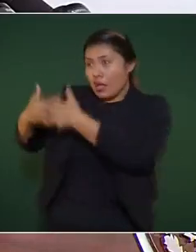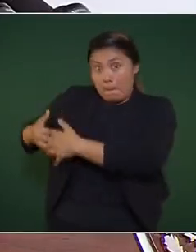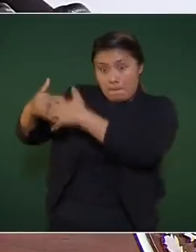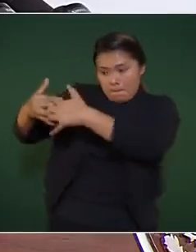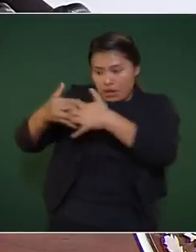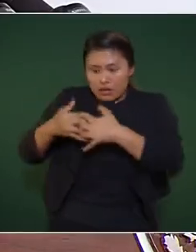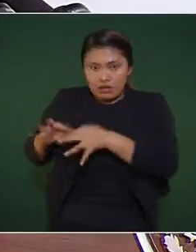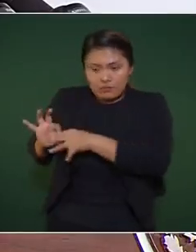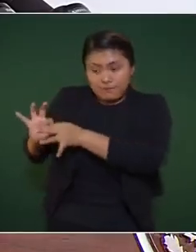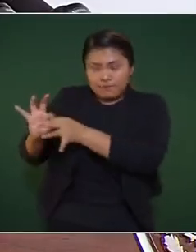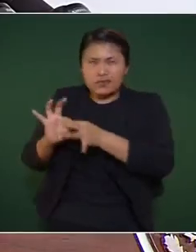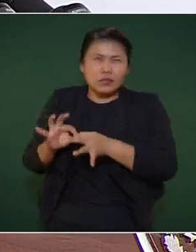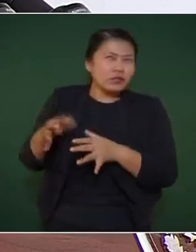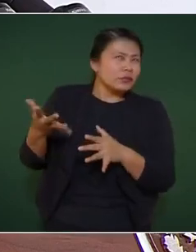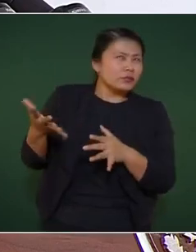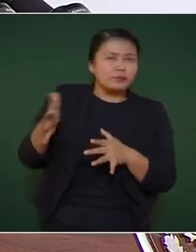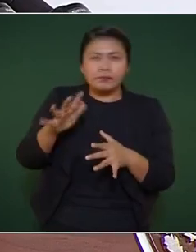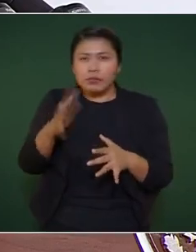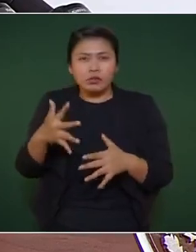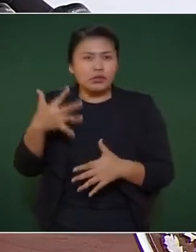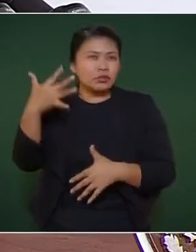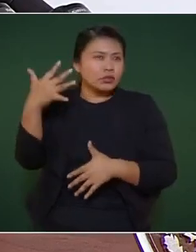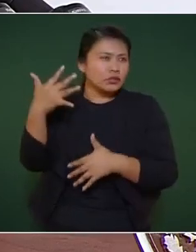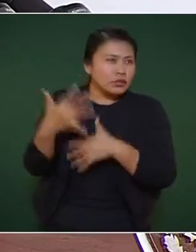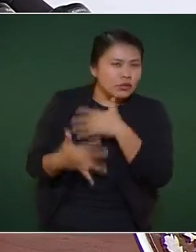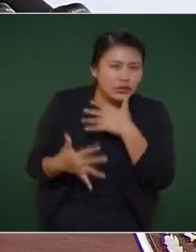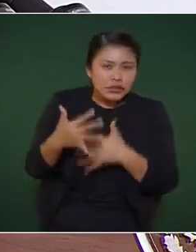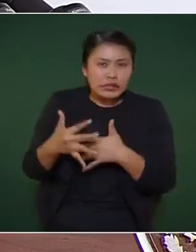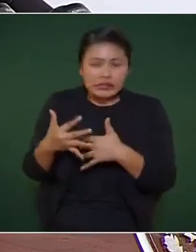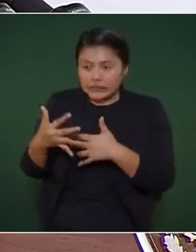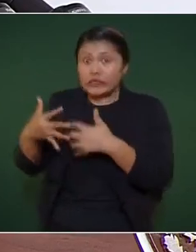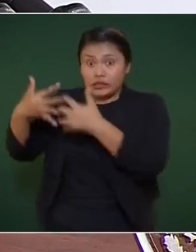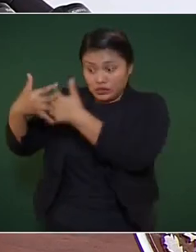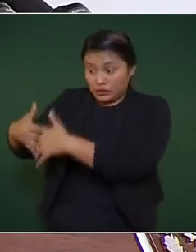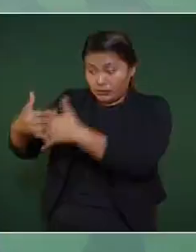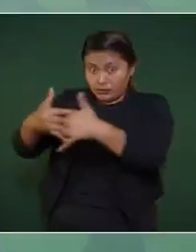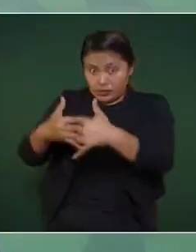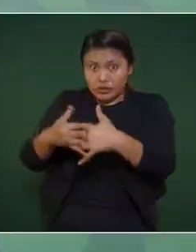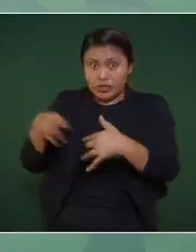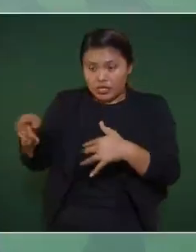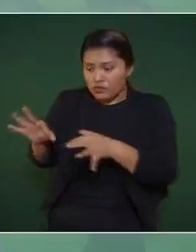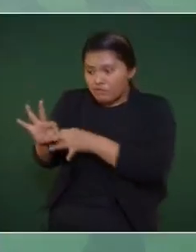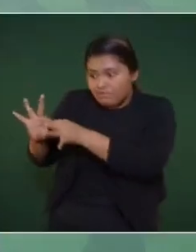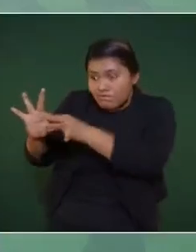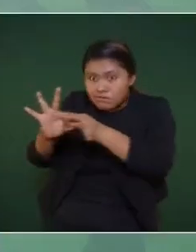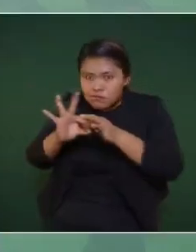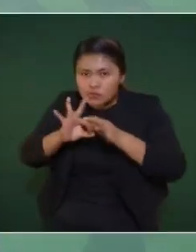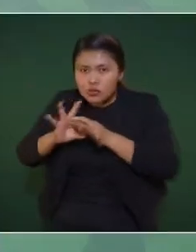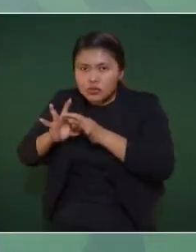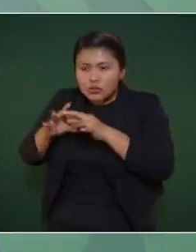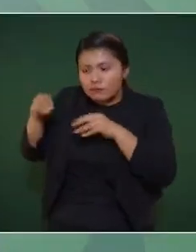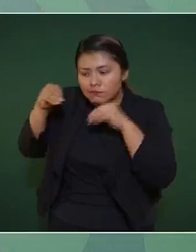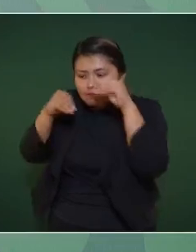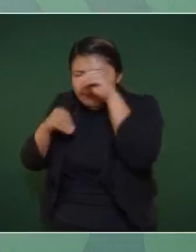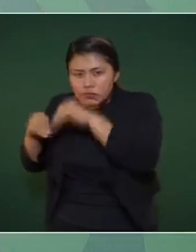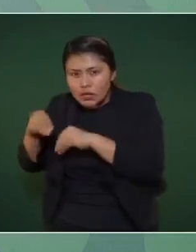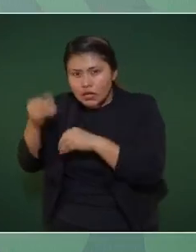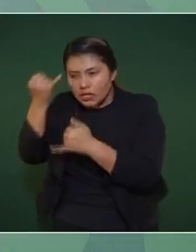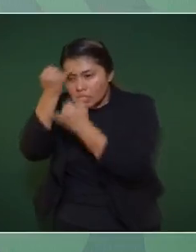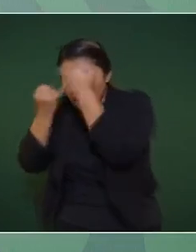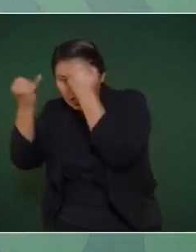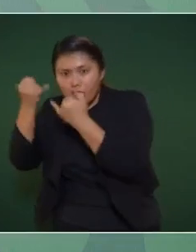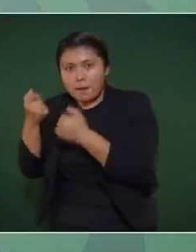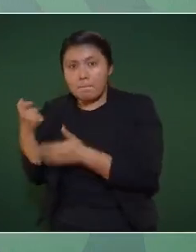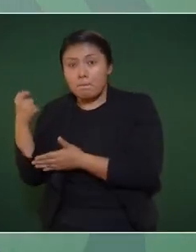Fueron alrededor de 15 empresas las que participaron pagándoles y